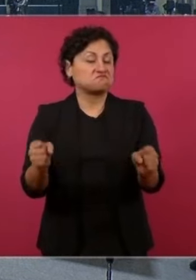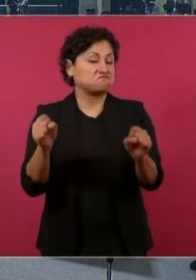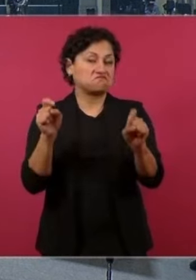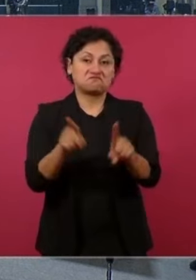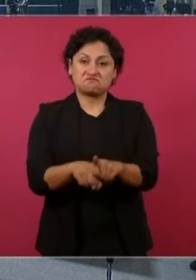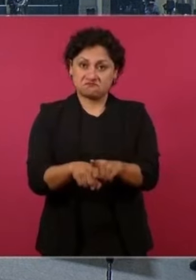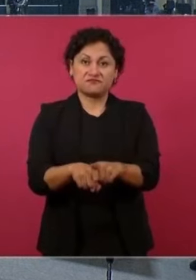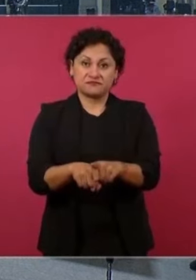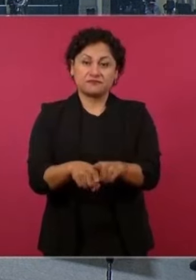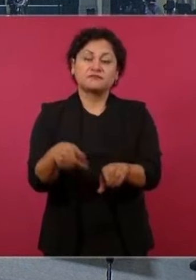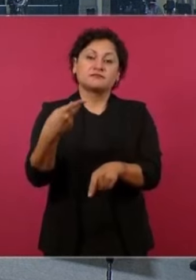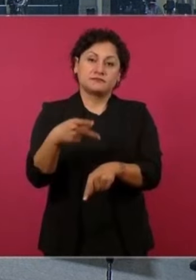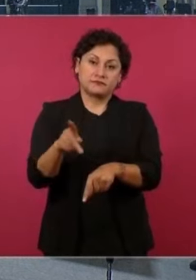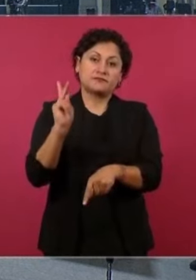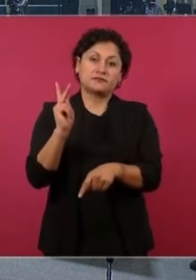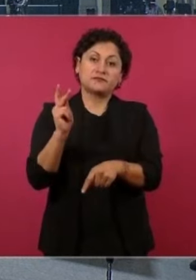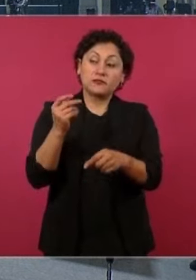caricaturesca. Ahora.